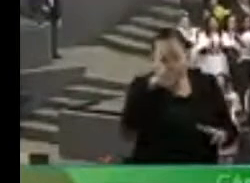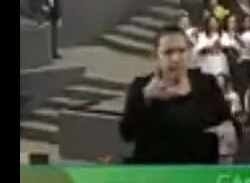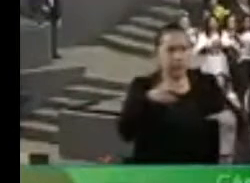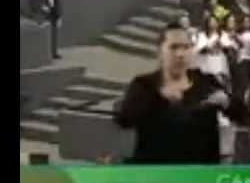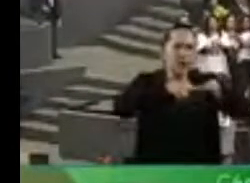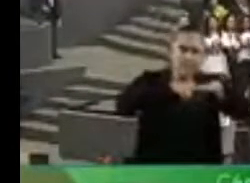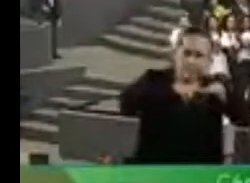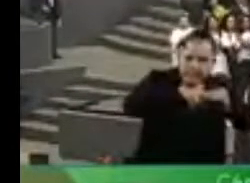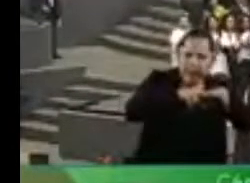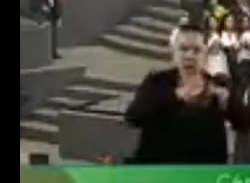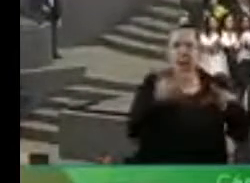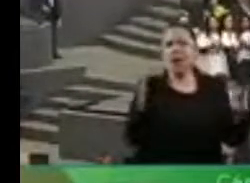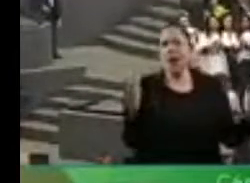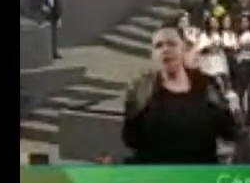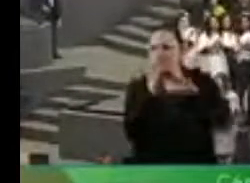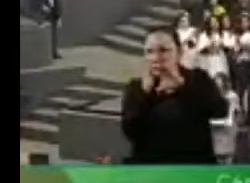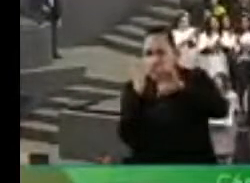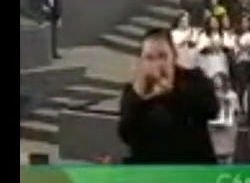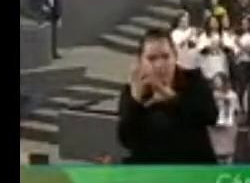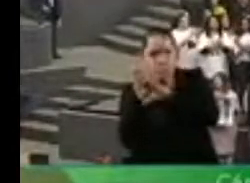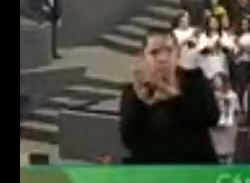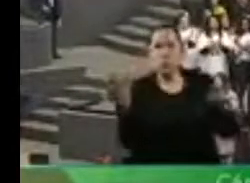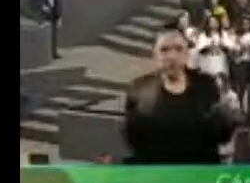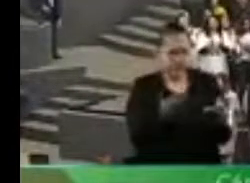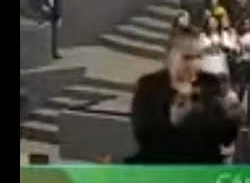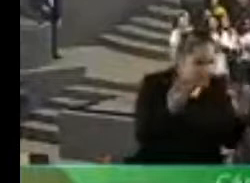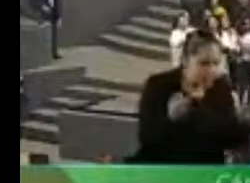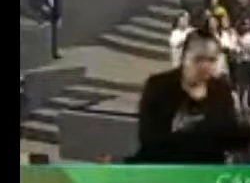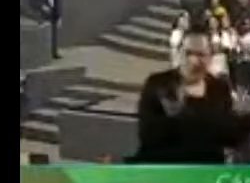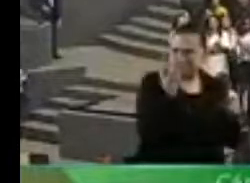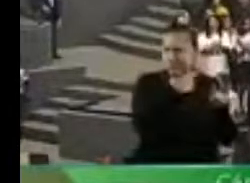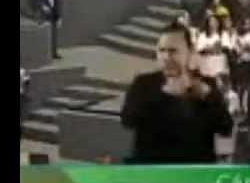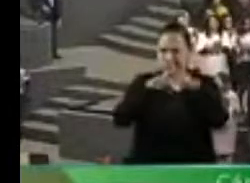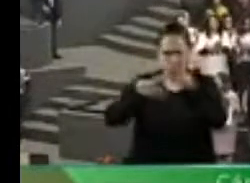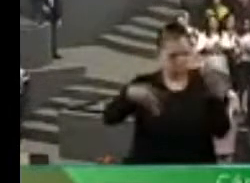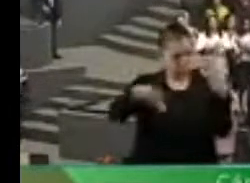lo pongamos al servicio de nuestro pueblo.